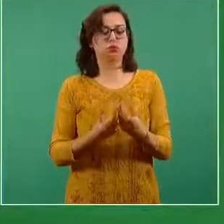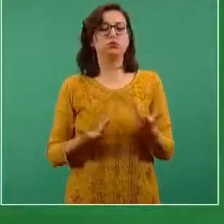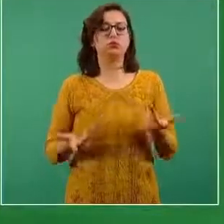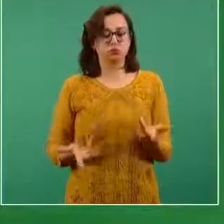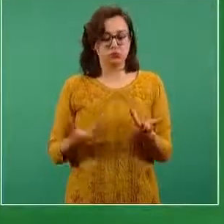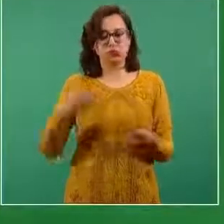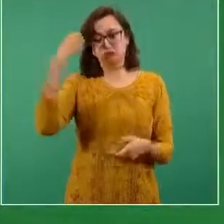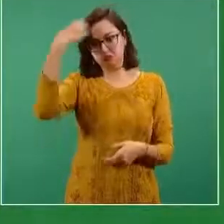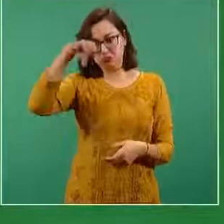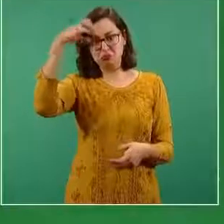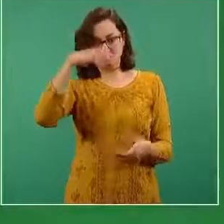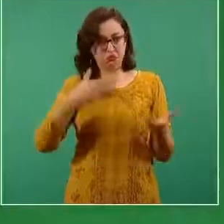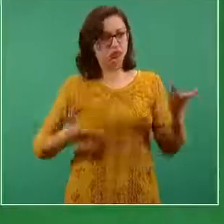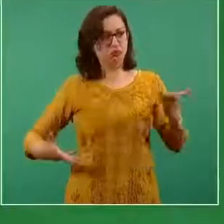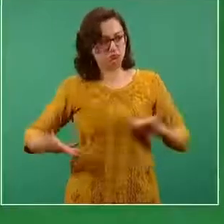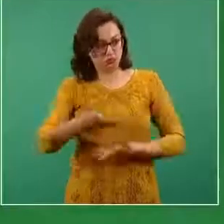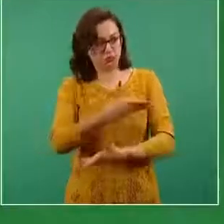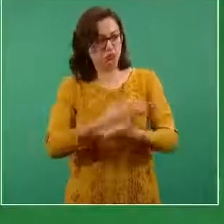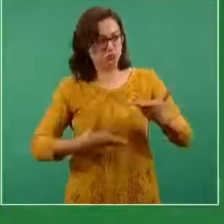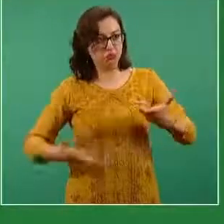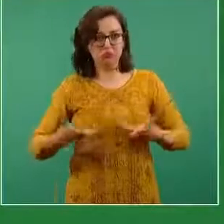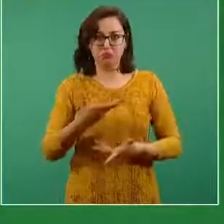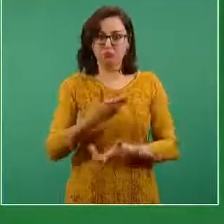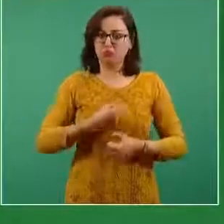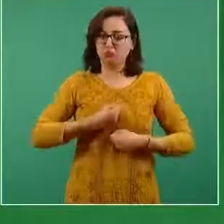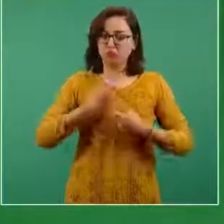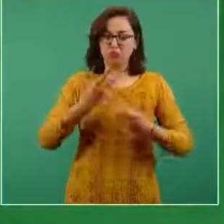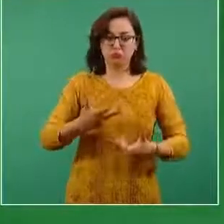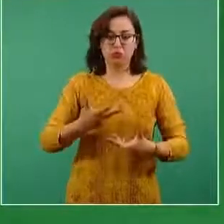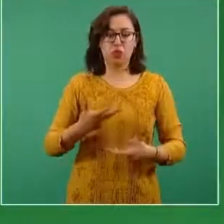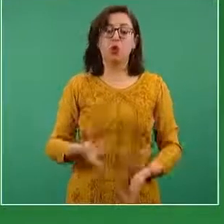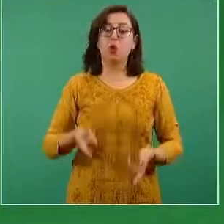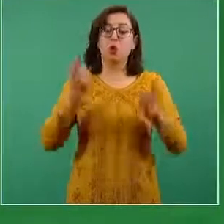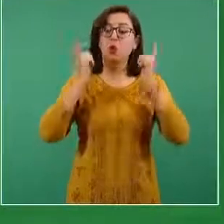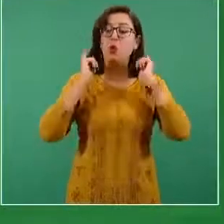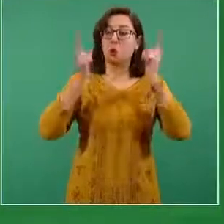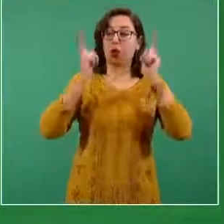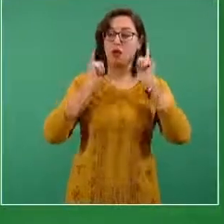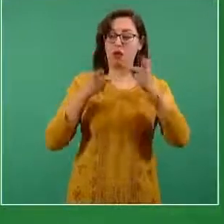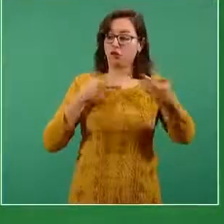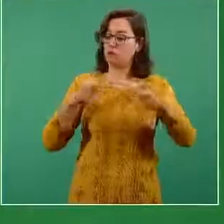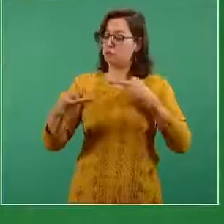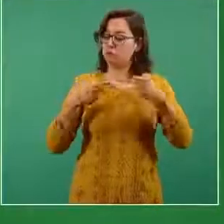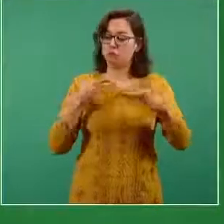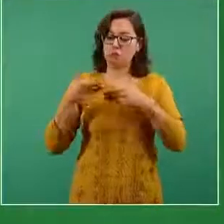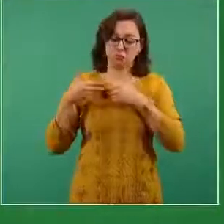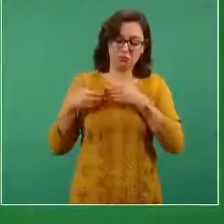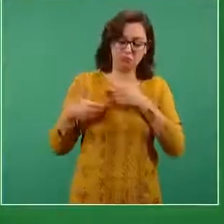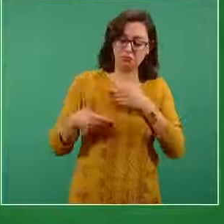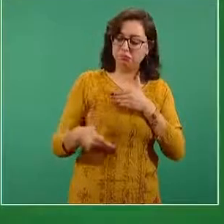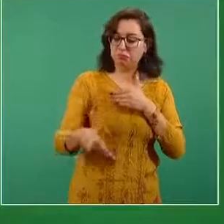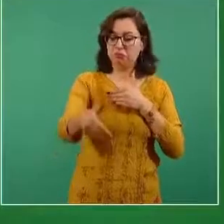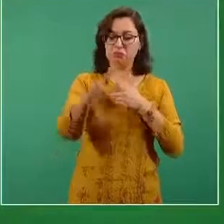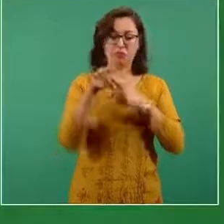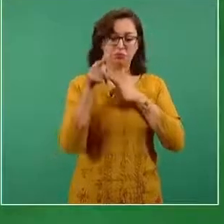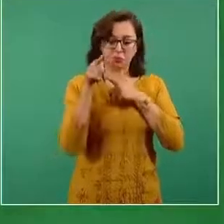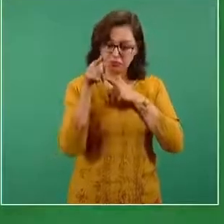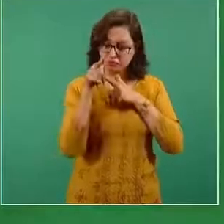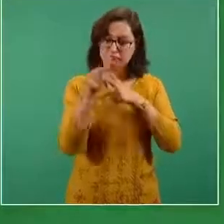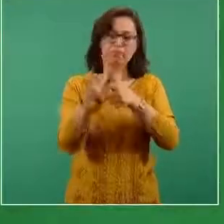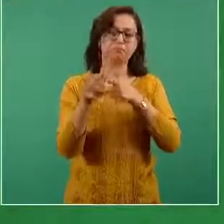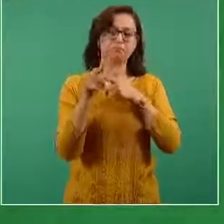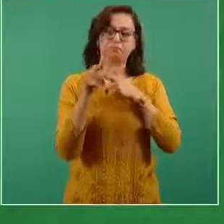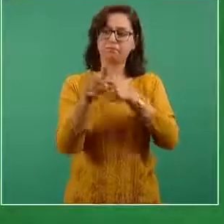experiencia de Campeche. Esperamos y obviamente deseamos que estas estrategias que ustedes han implementado hasta el